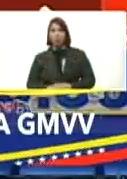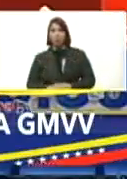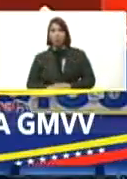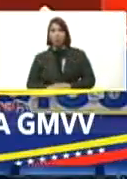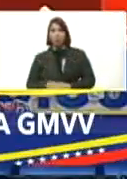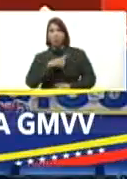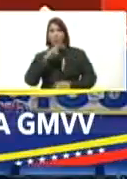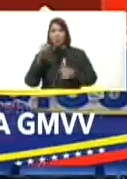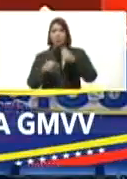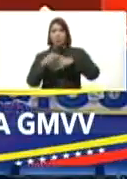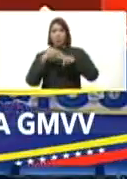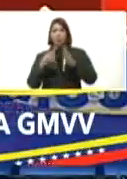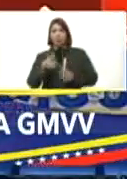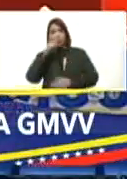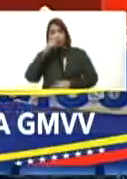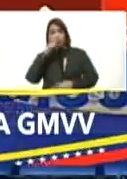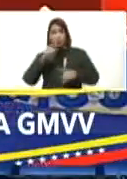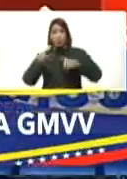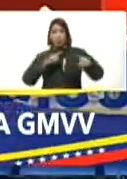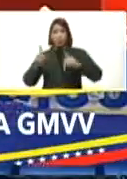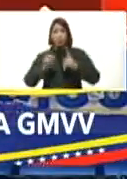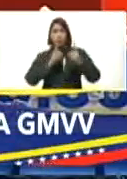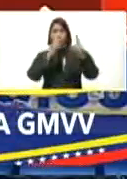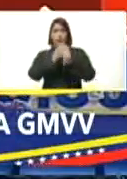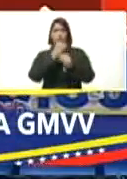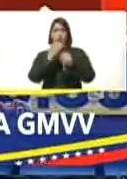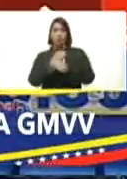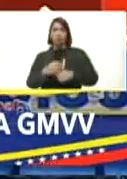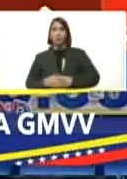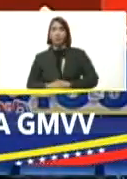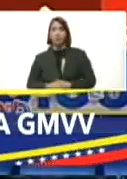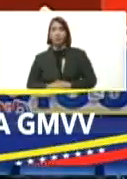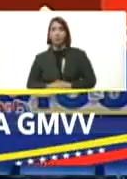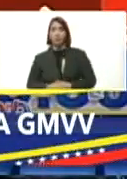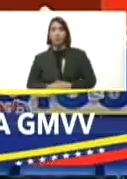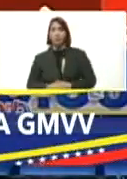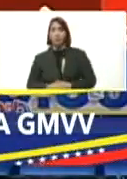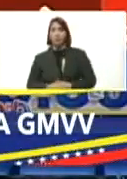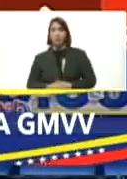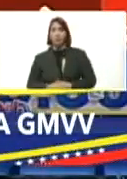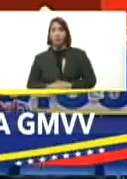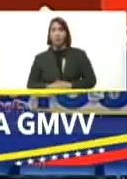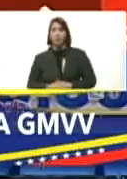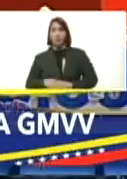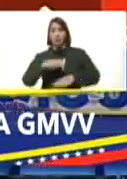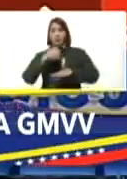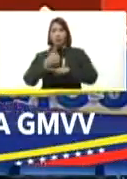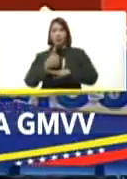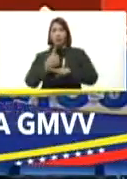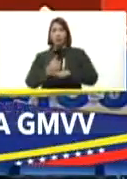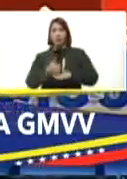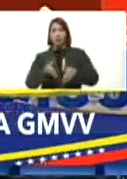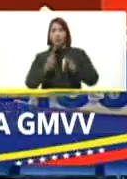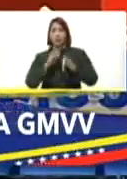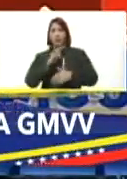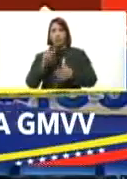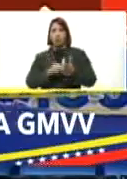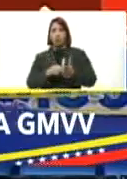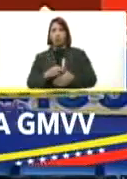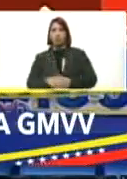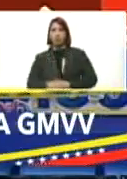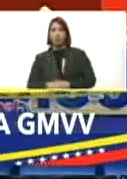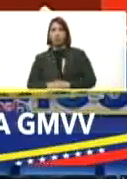viceministro de Gestión, Supervisión y Seguimiento de Obra. Cyril Méndez, director de la Inmobiliaria Nacional.